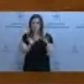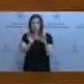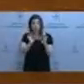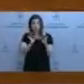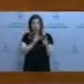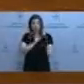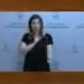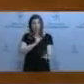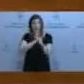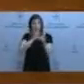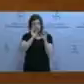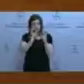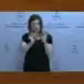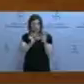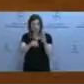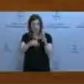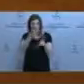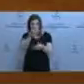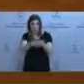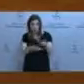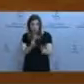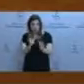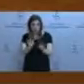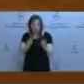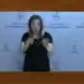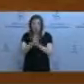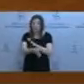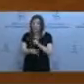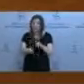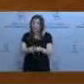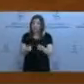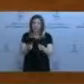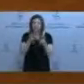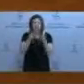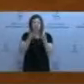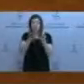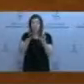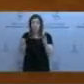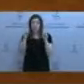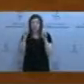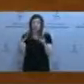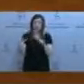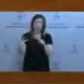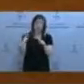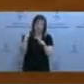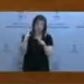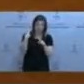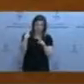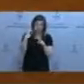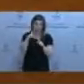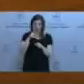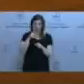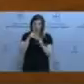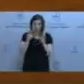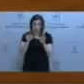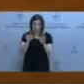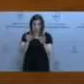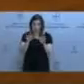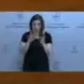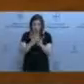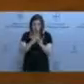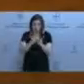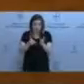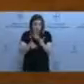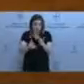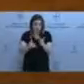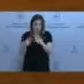oposición, este proceso, no da respuesta a los números de profesores jubilados que va a haber, que se van a jubilar a lo largo de los próximos cursos. Por eso,